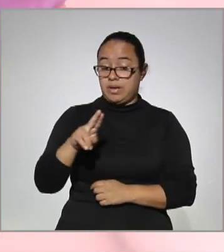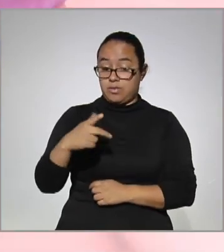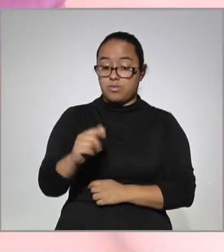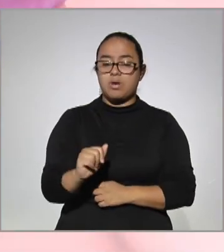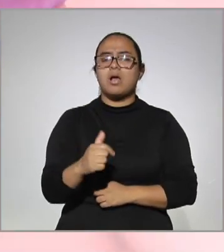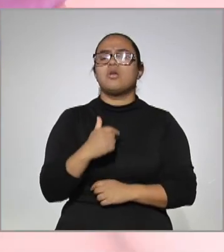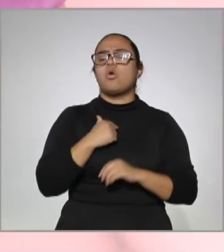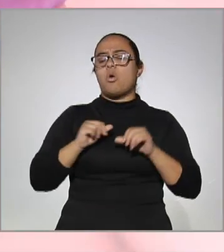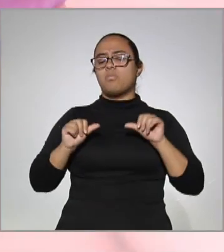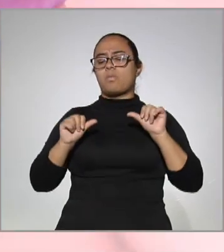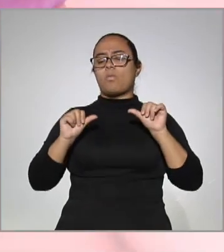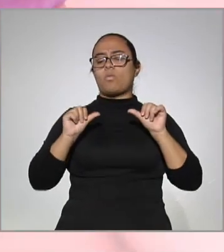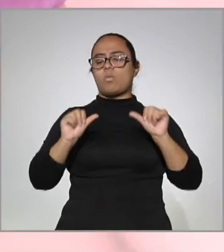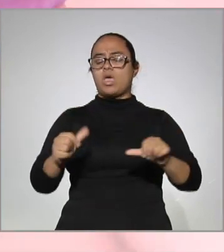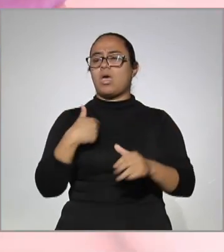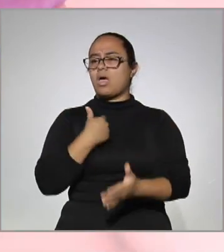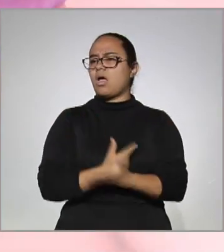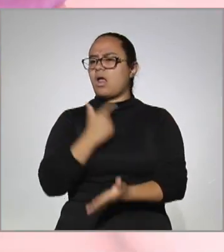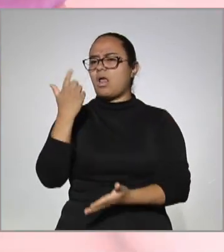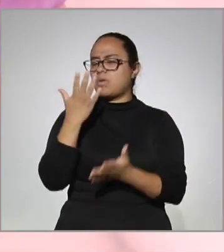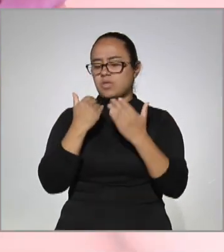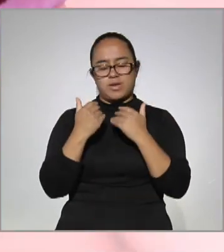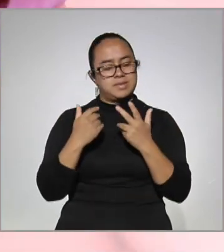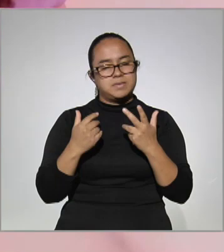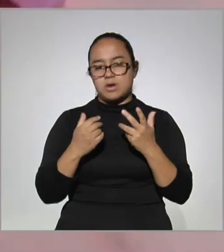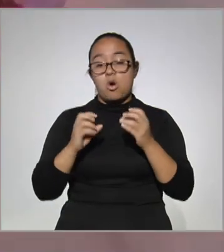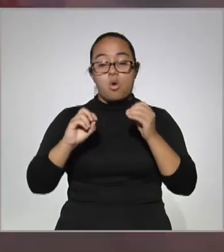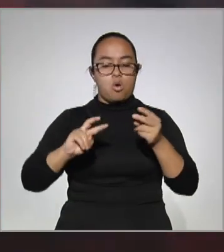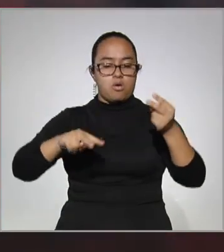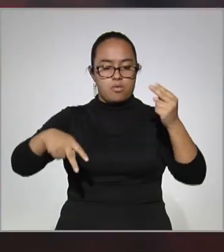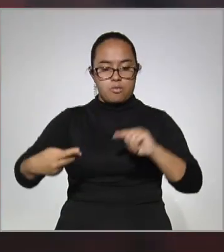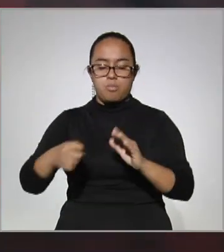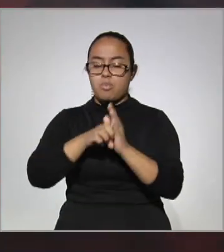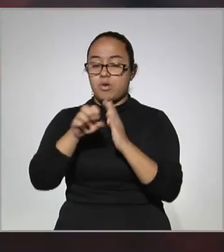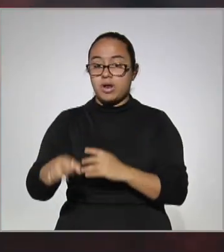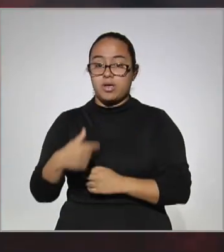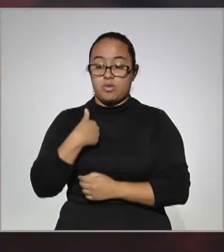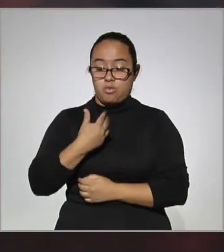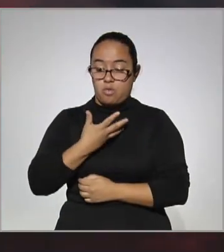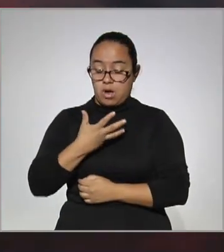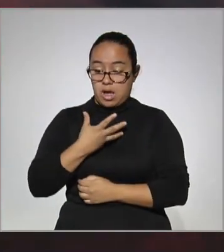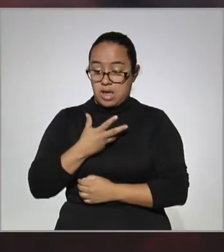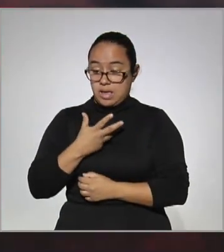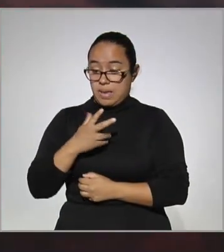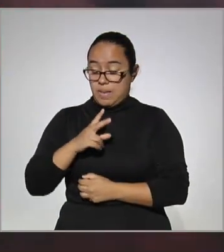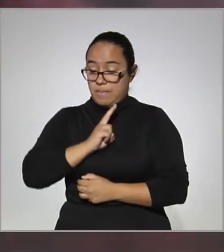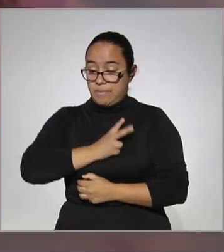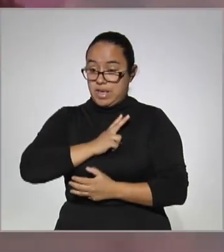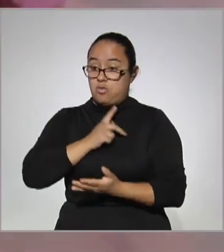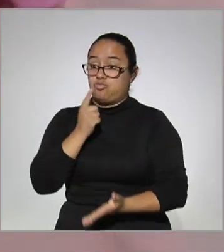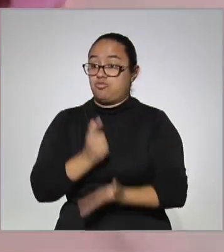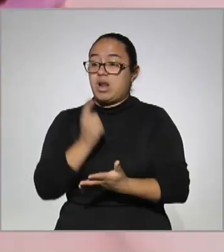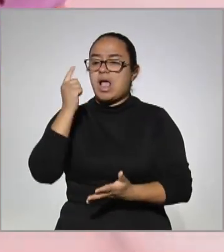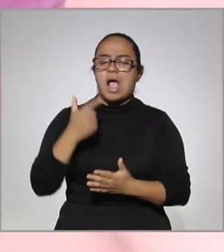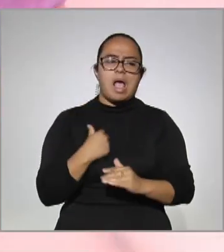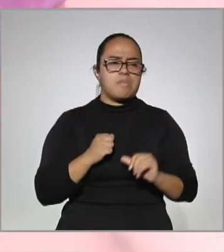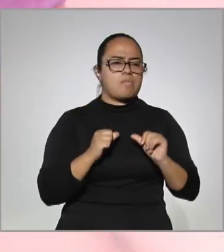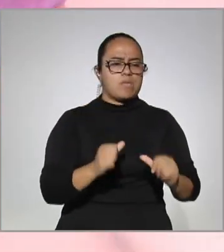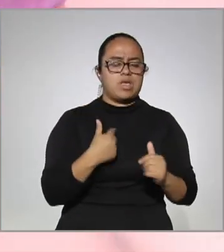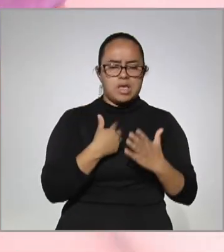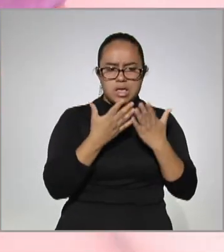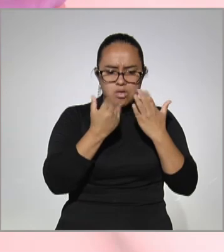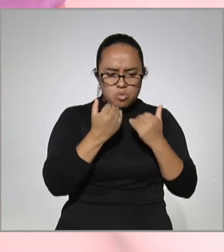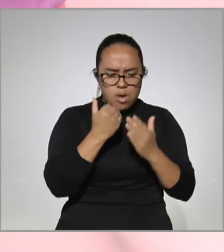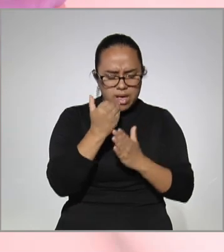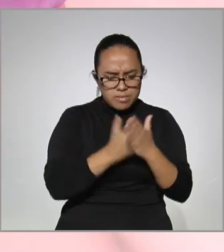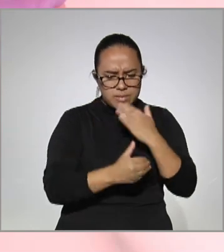de que pueda tener un virus de alto riesgo, o viceversa. Si yo tengo un virus de alto riesgo, no me exime que pueda tener